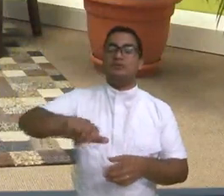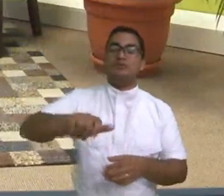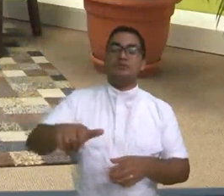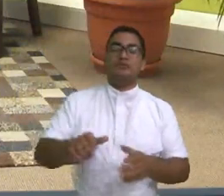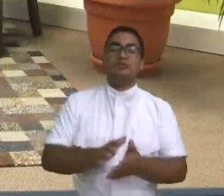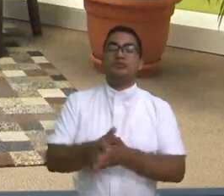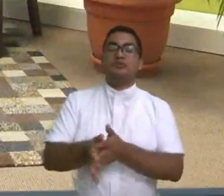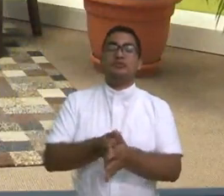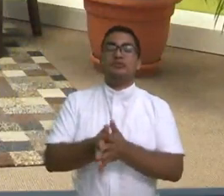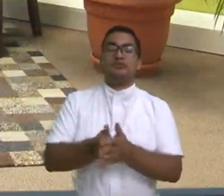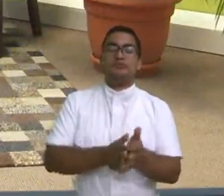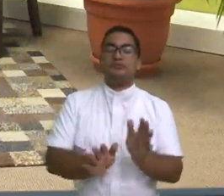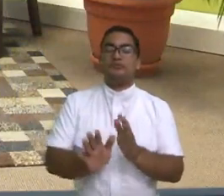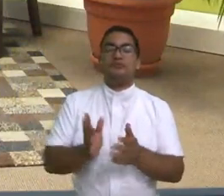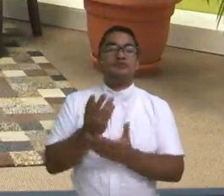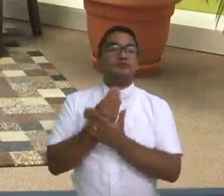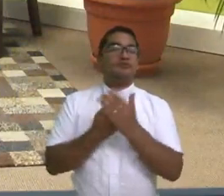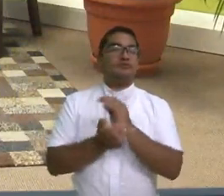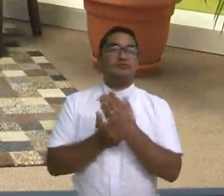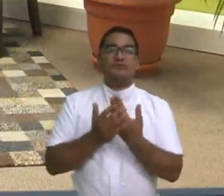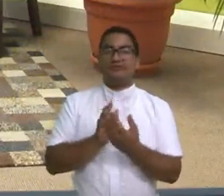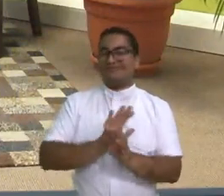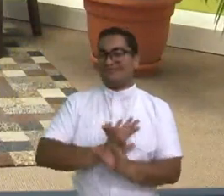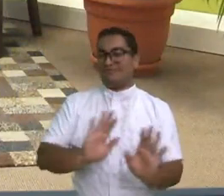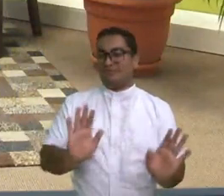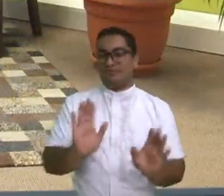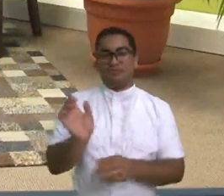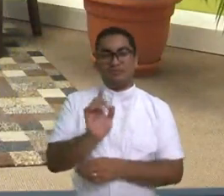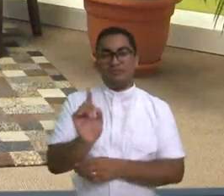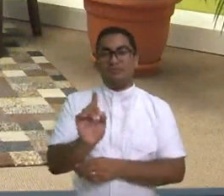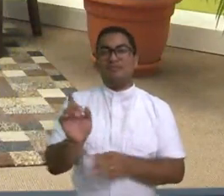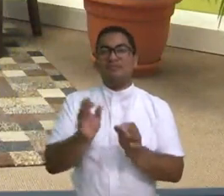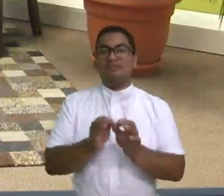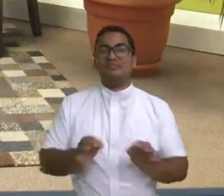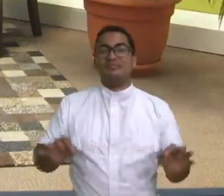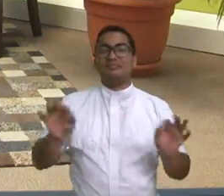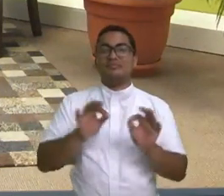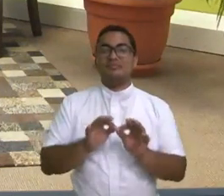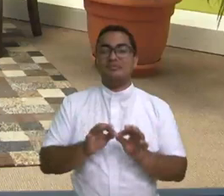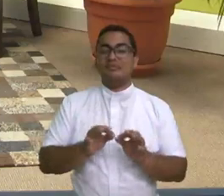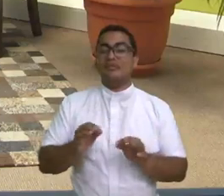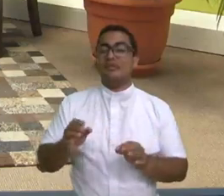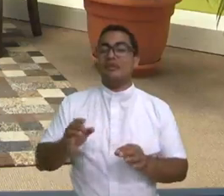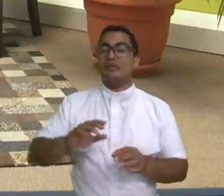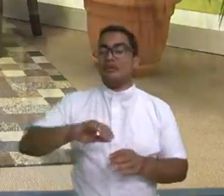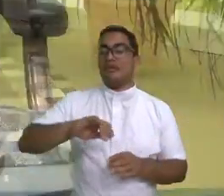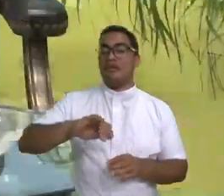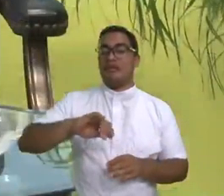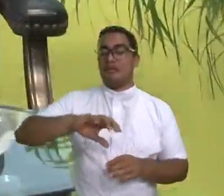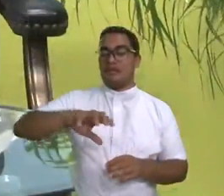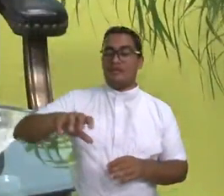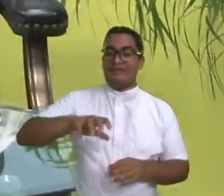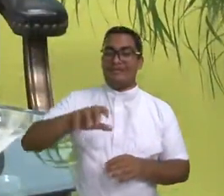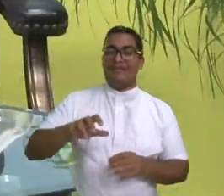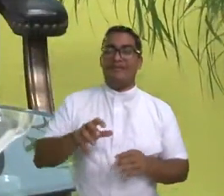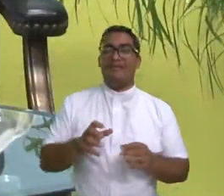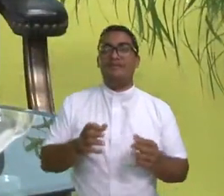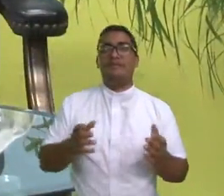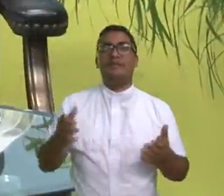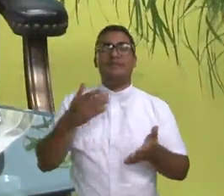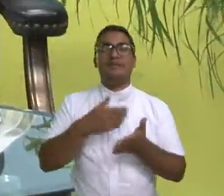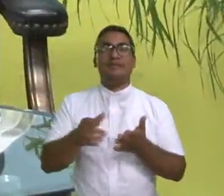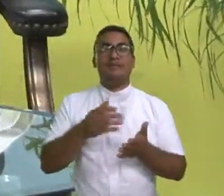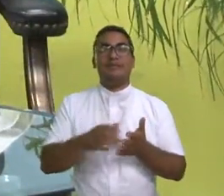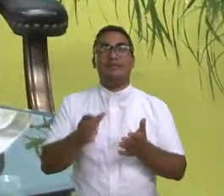enjuagaste y ya está, y te secaste. No, tiene que ser un lavado de mano correcto. Hay 5 pasos, son